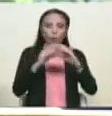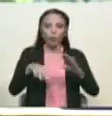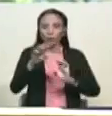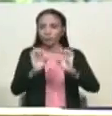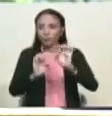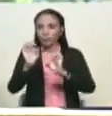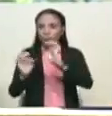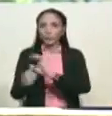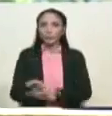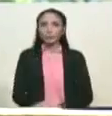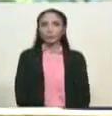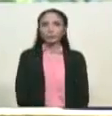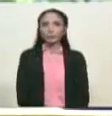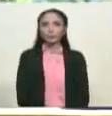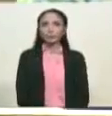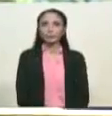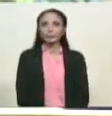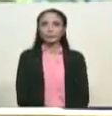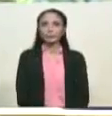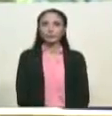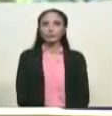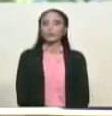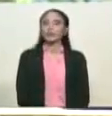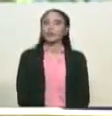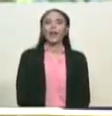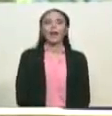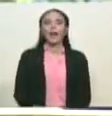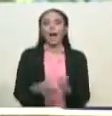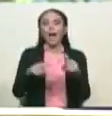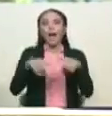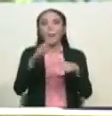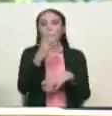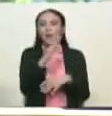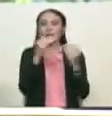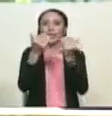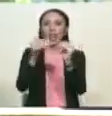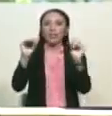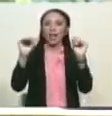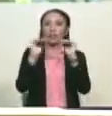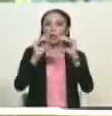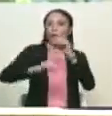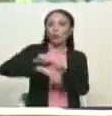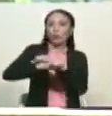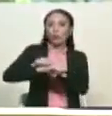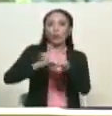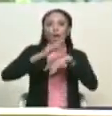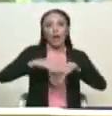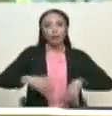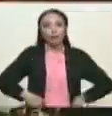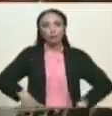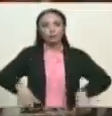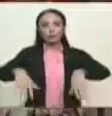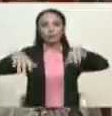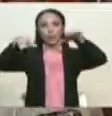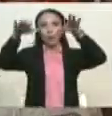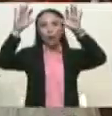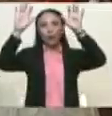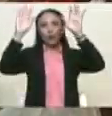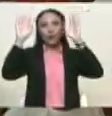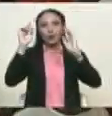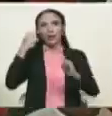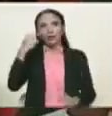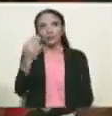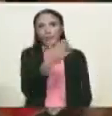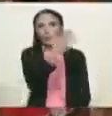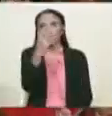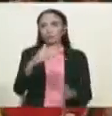Esto parece un estadio de fútbol, ¿vale? Comienzan a aplaudir, a gritar y a levantar la ola por aquí. Mire, la ola termina por